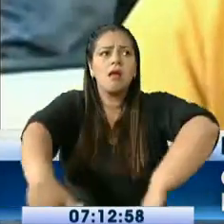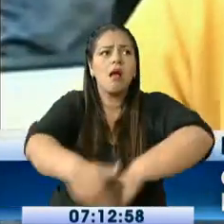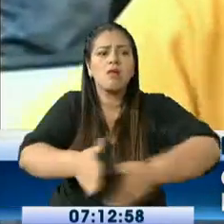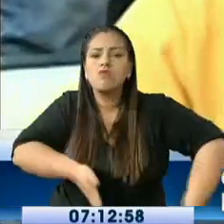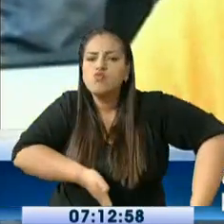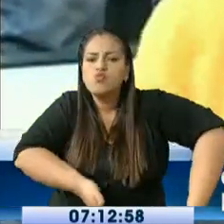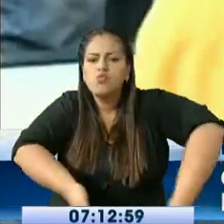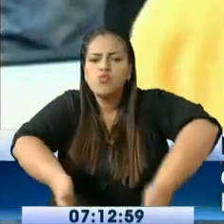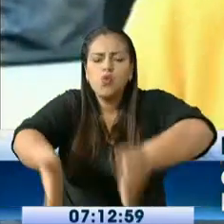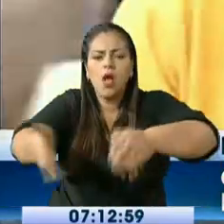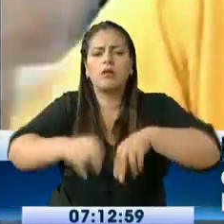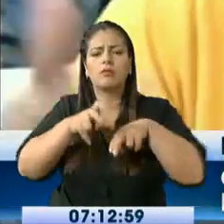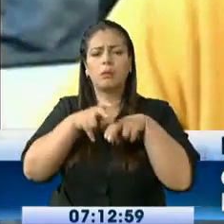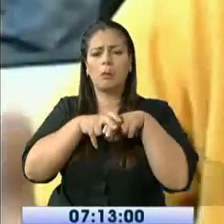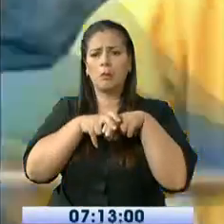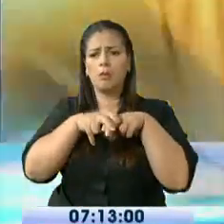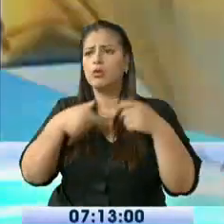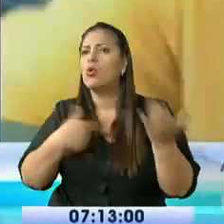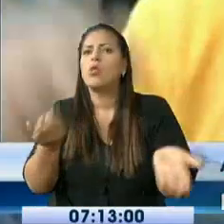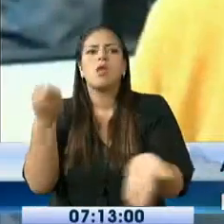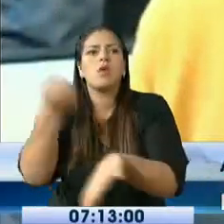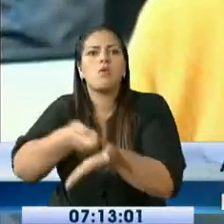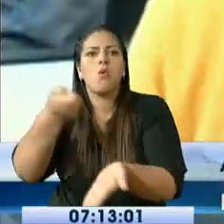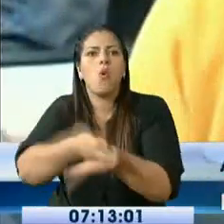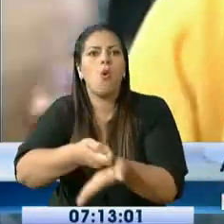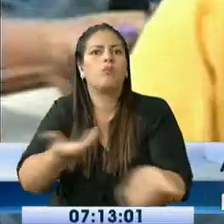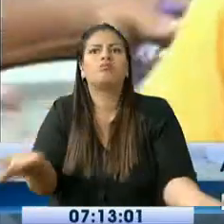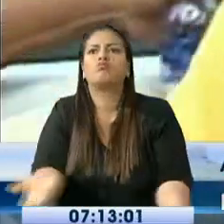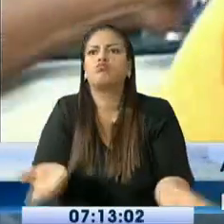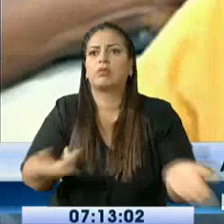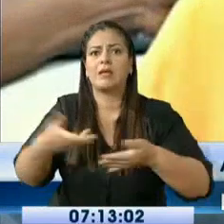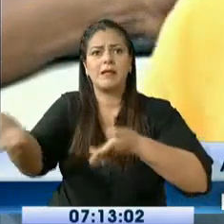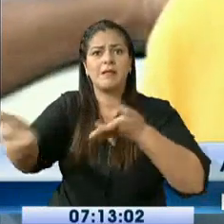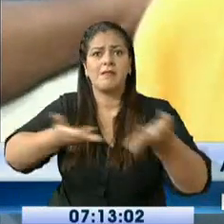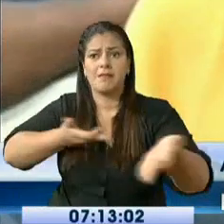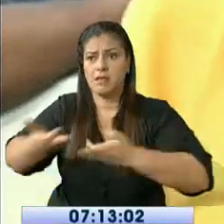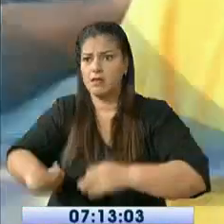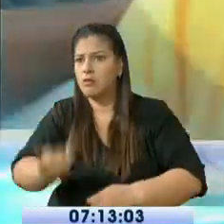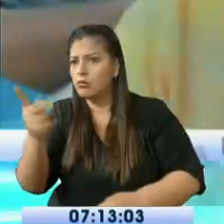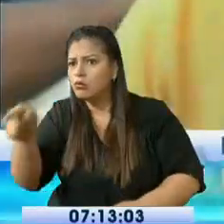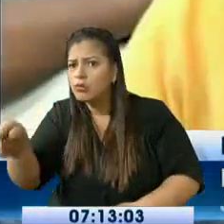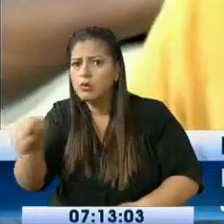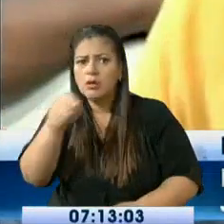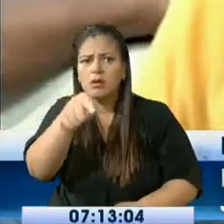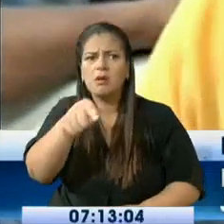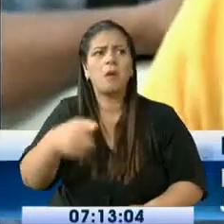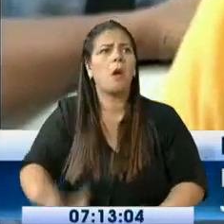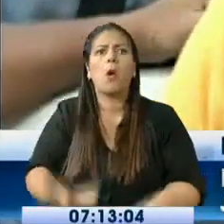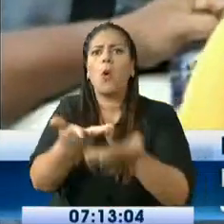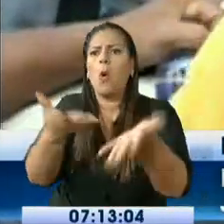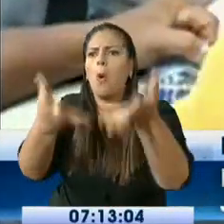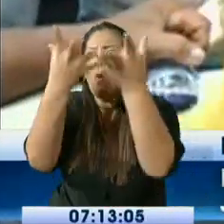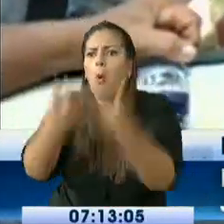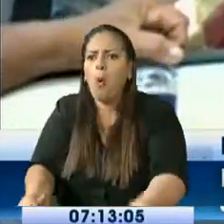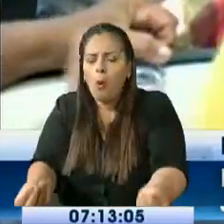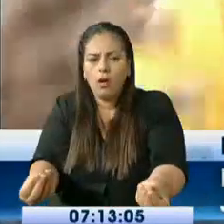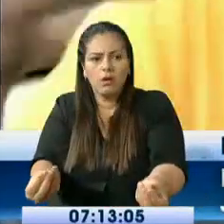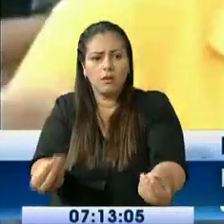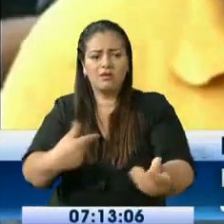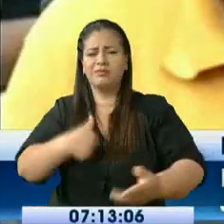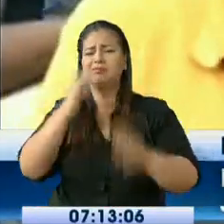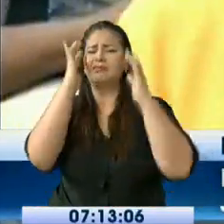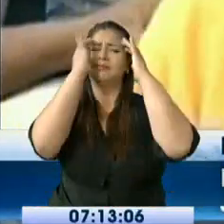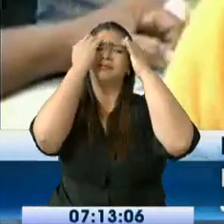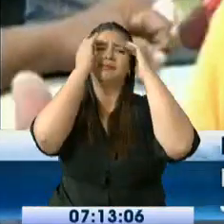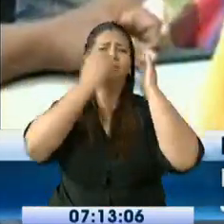no hay de dónde comprar, ni dónde comprar, porque las dos tiendas que tenemos ya no hay víveres. Estamos desesperados aquí, por favor, alguna